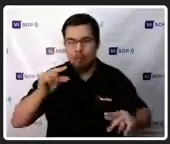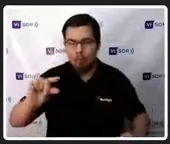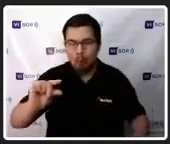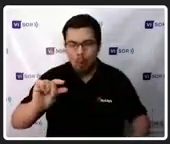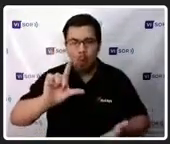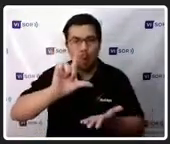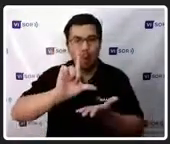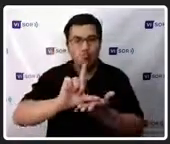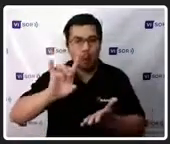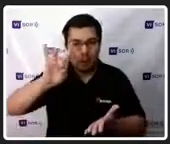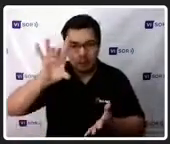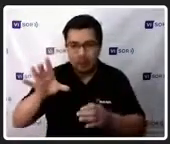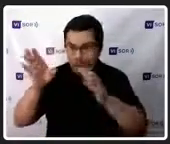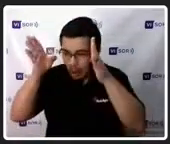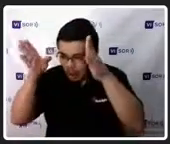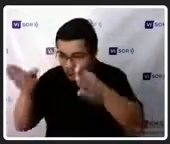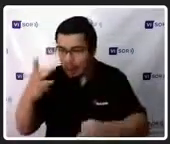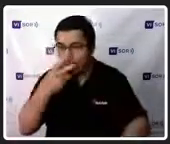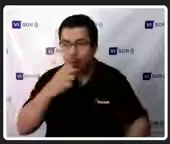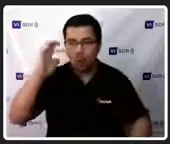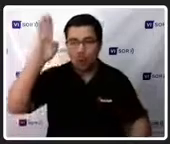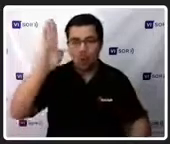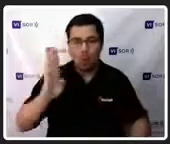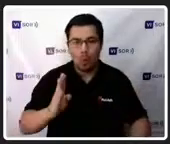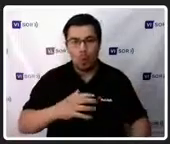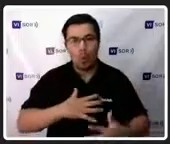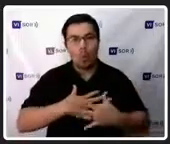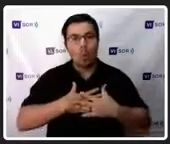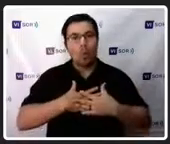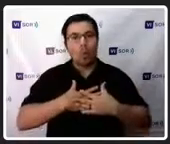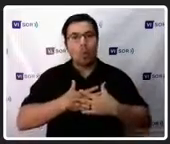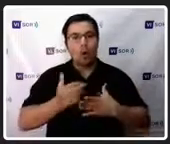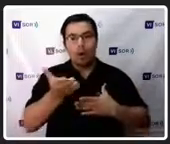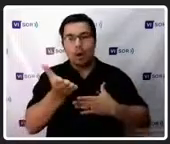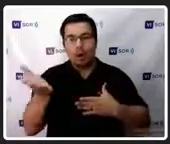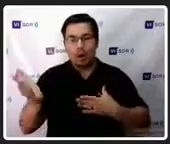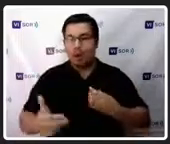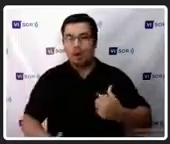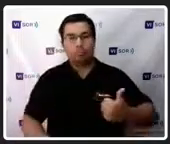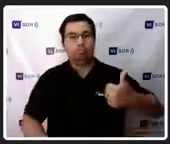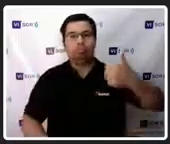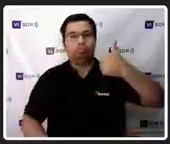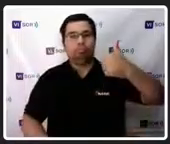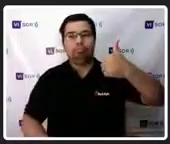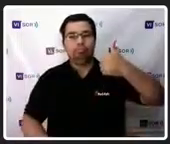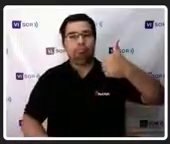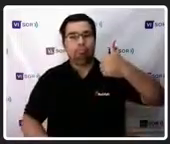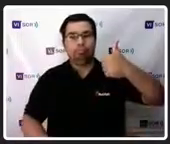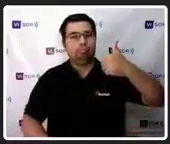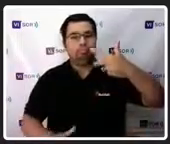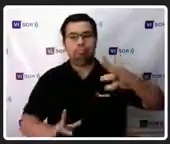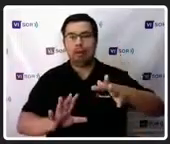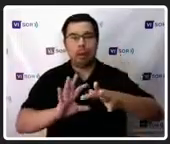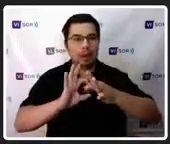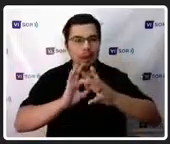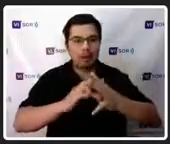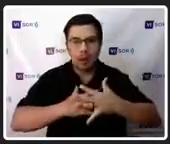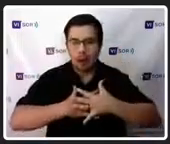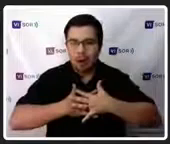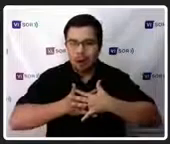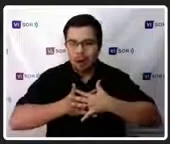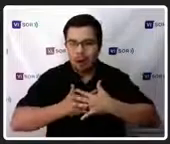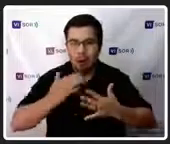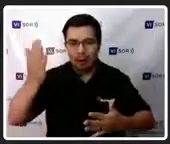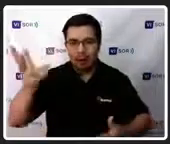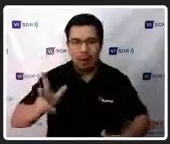idioma. Pucha, me dejan así, po, dedito para arriba. Y totalmente agradecido. Y el cliente se muestra súper